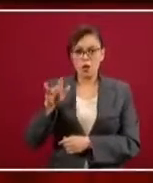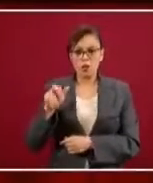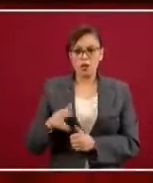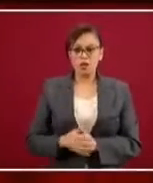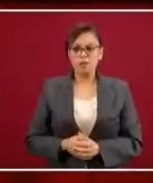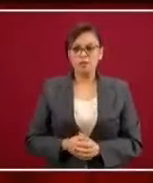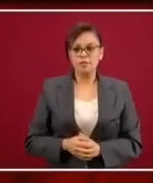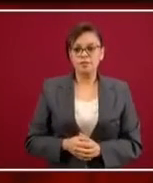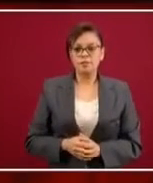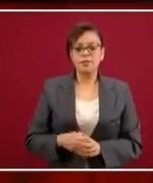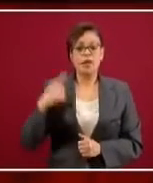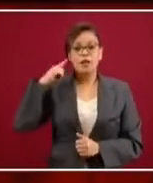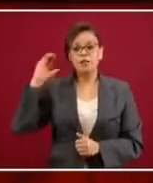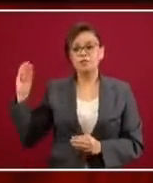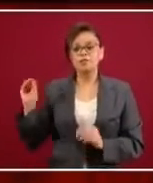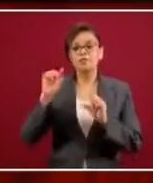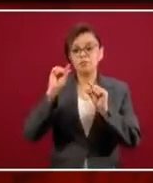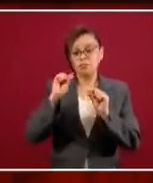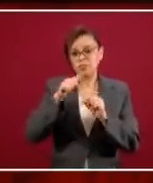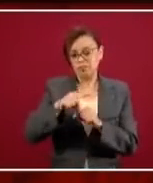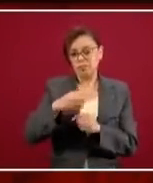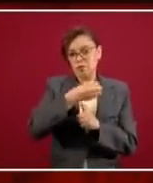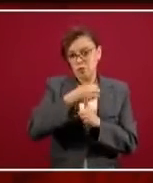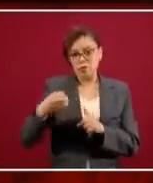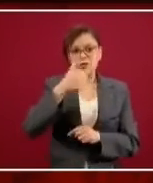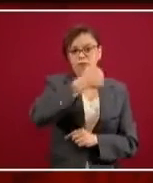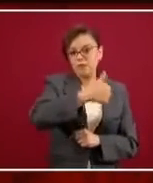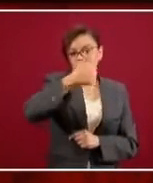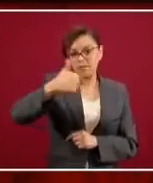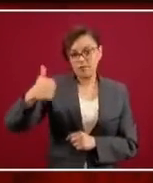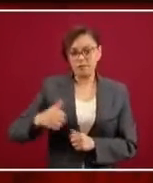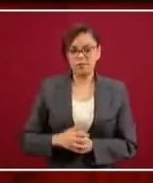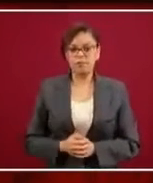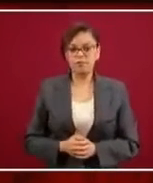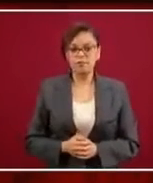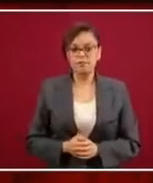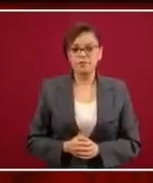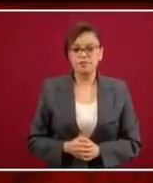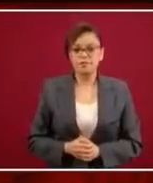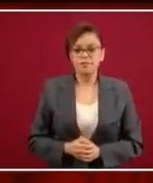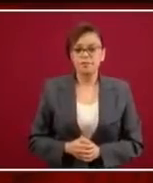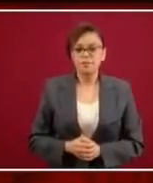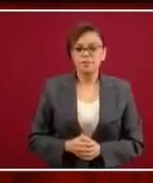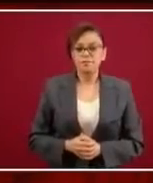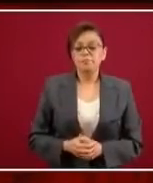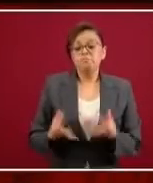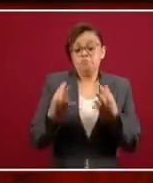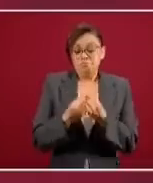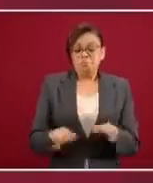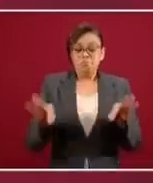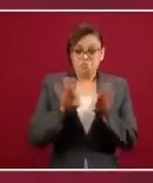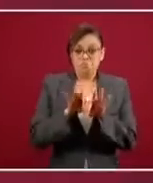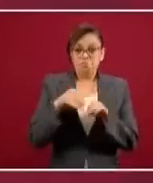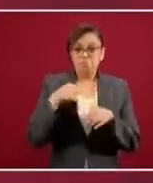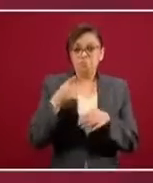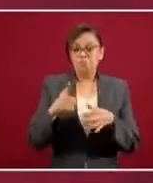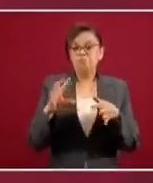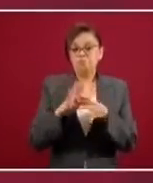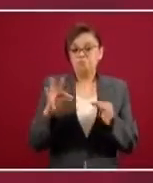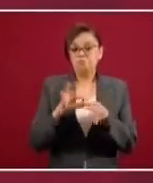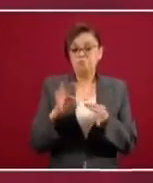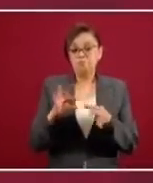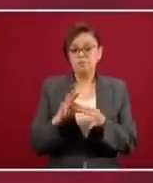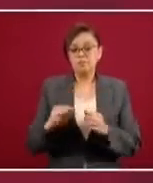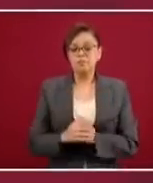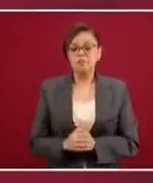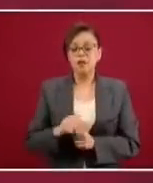No nos saltemos, vamos en orden. Cada quien su turno. Para comentar, es muy importante comentar que si bien es cierto en